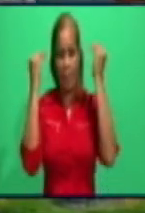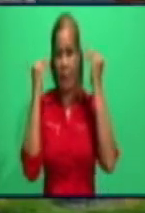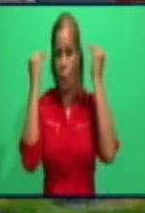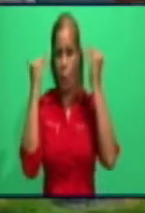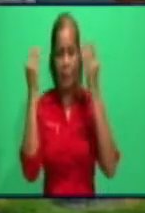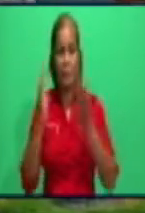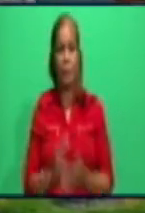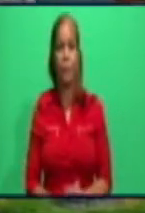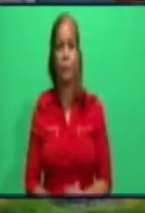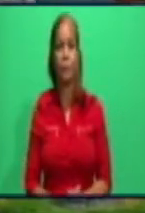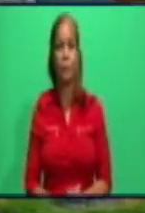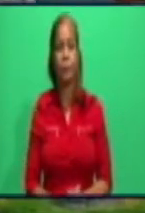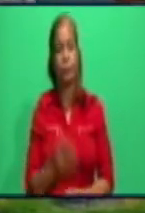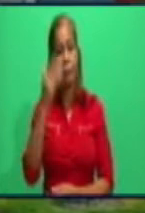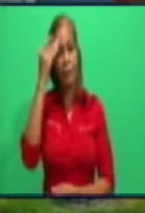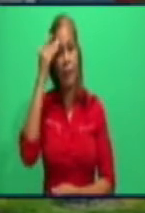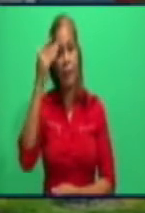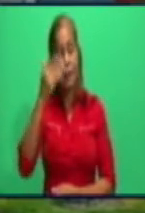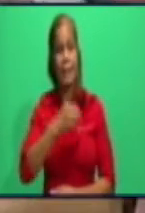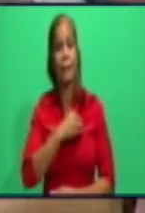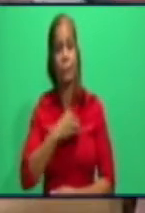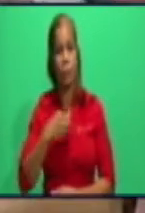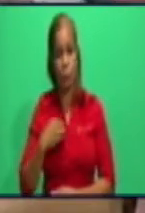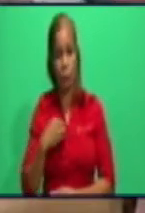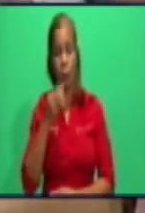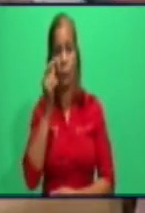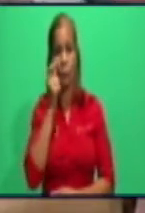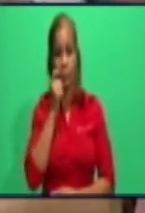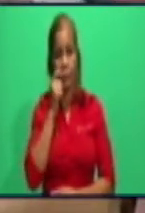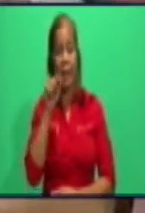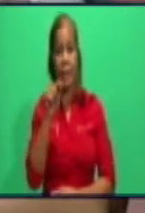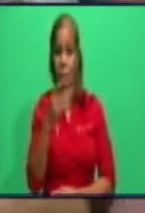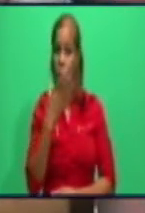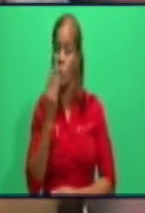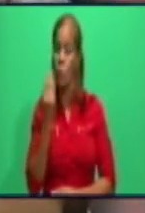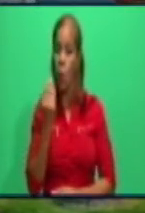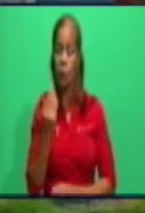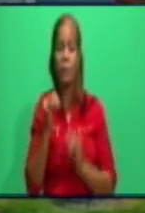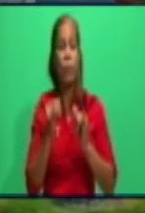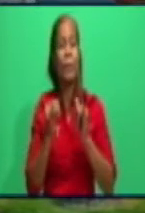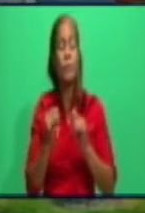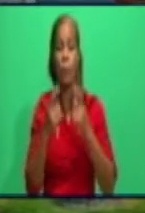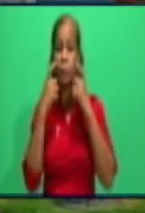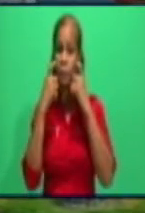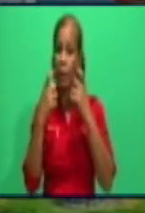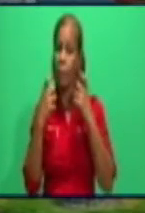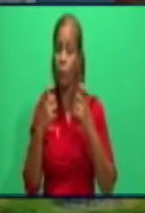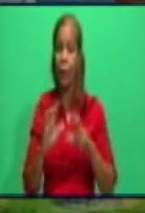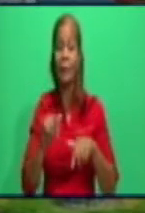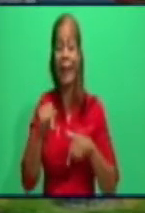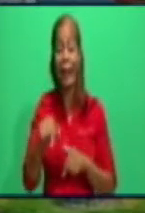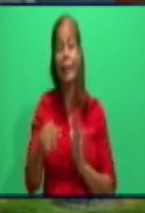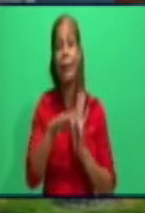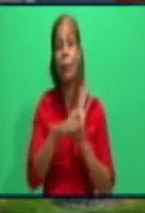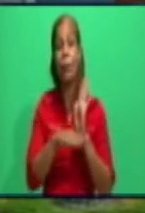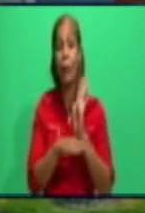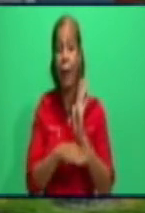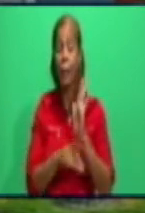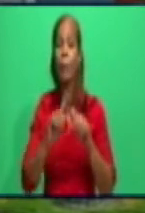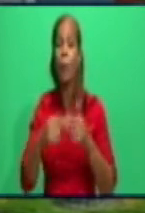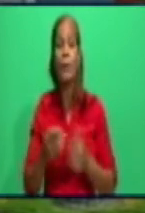pueblo de Bayamón. Gracias, doctor. Creo que ha sido de muchísima valía su intervención aquí en el programa, sobre todo para callar